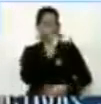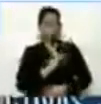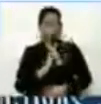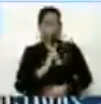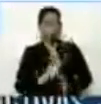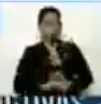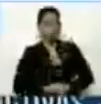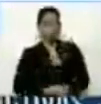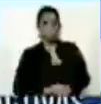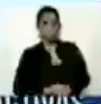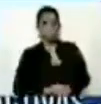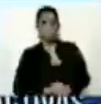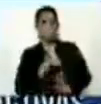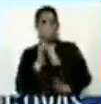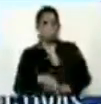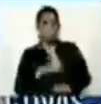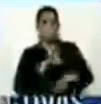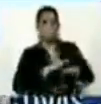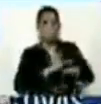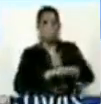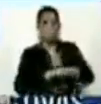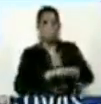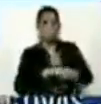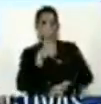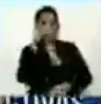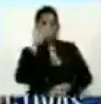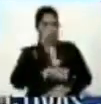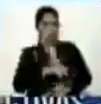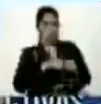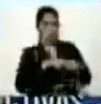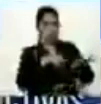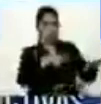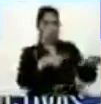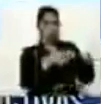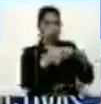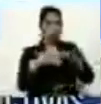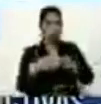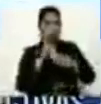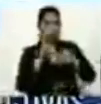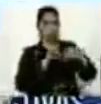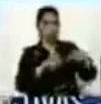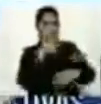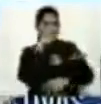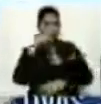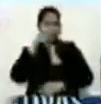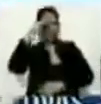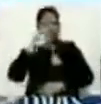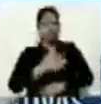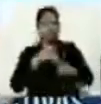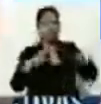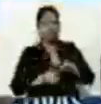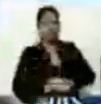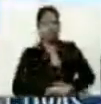el mercado de las pulgas. Eso nunca se controló, eso nunca se revisó y por eso se convierte en un brote. ¿Qué deciden ellos? Cerrar